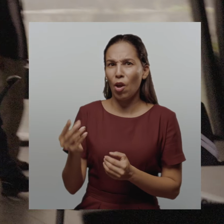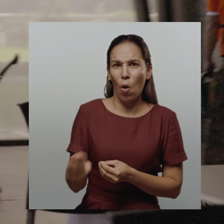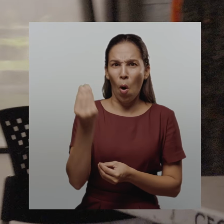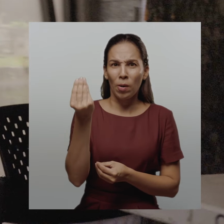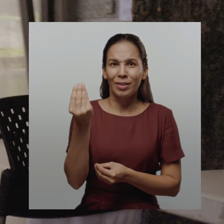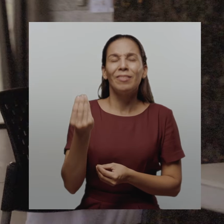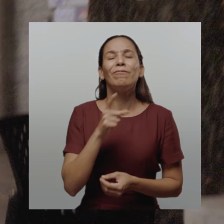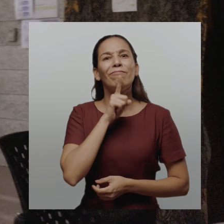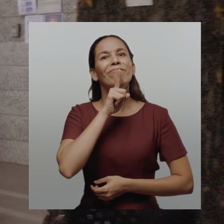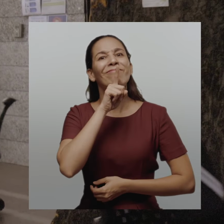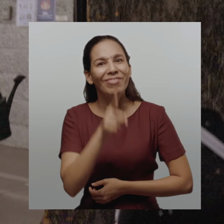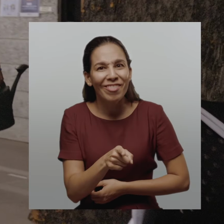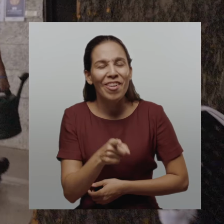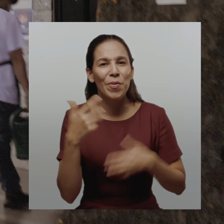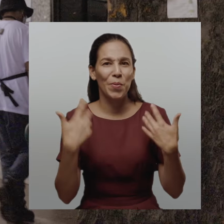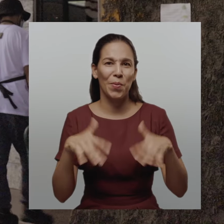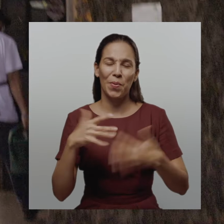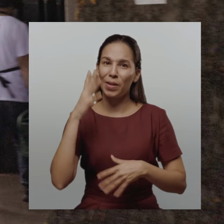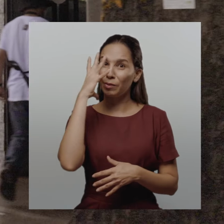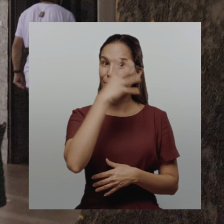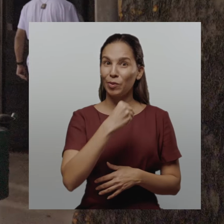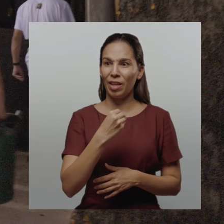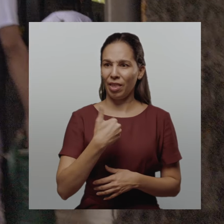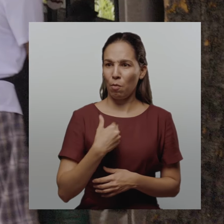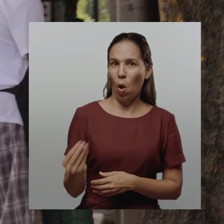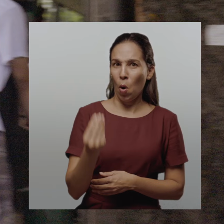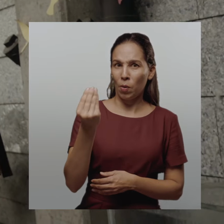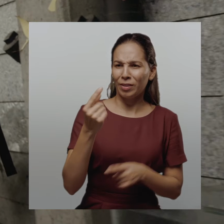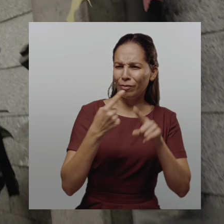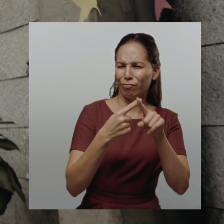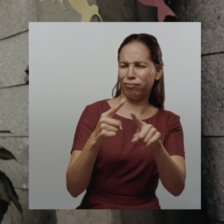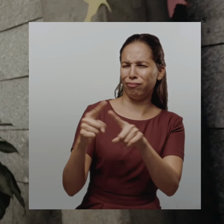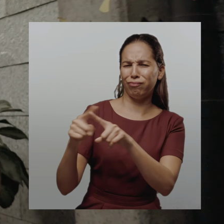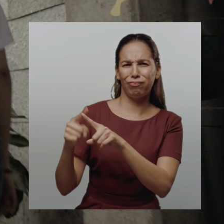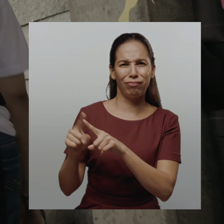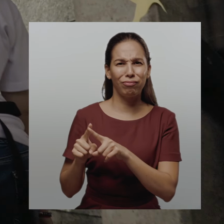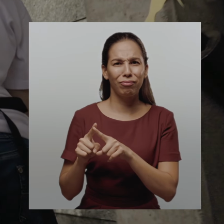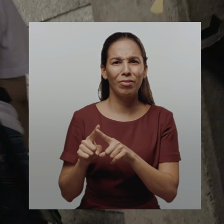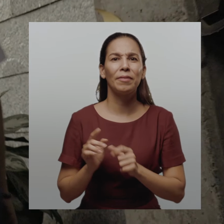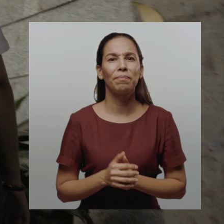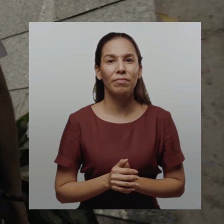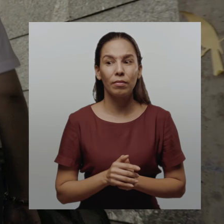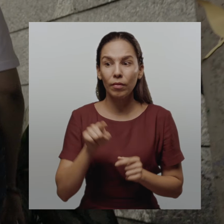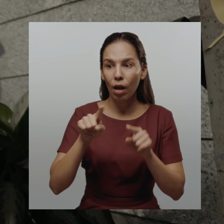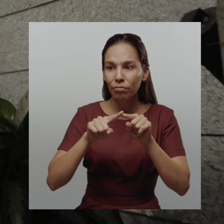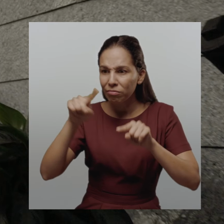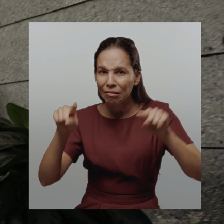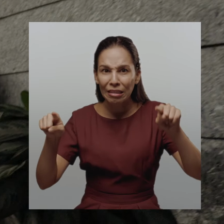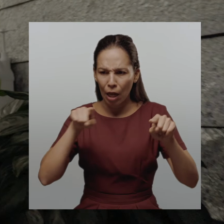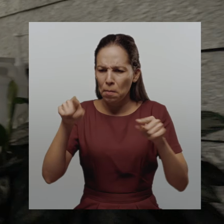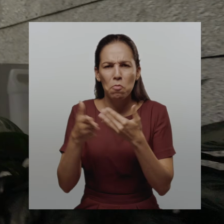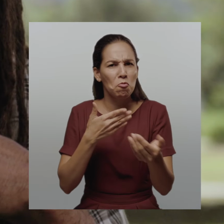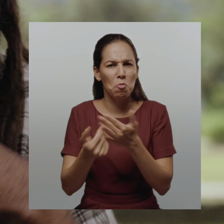chicos. Se volvió realmente muy hermoso porque teníamos chicos muy distintos y chicas muy distintas. Y entre